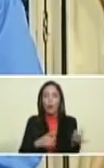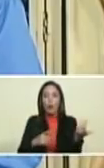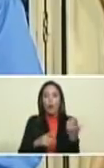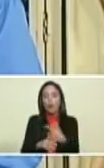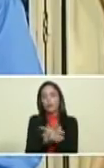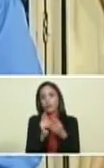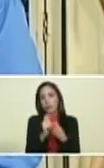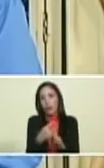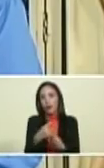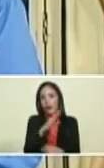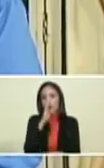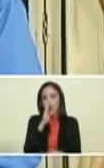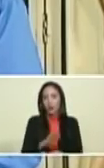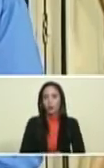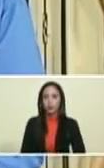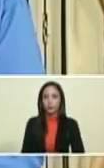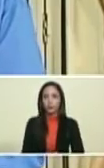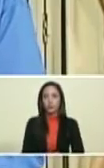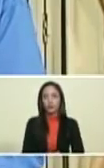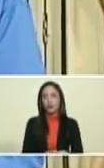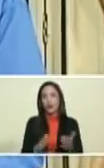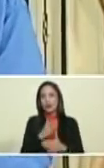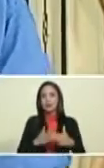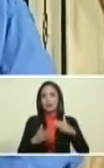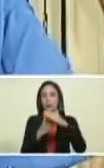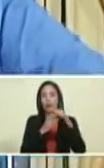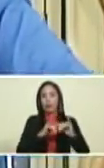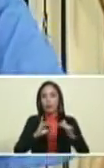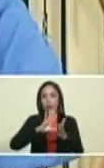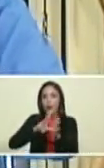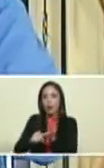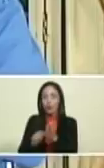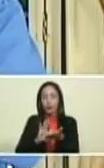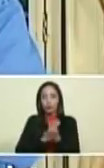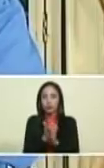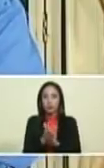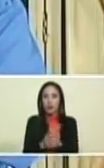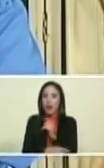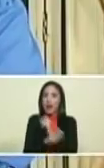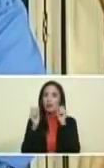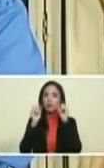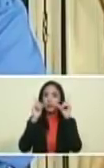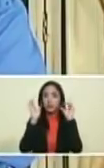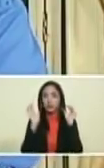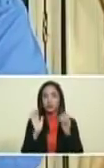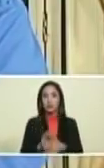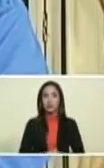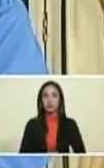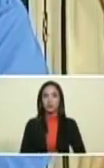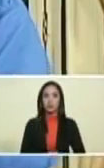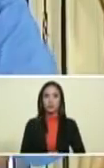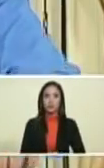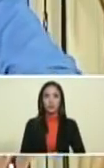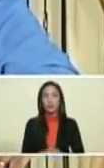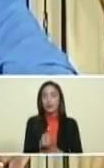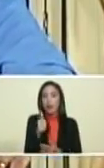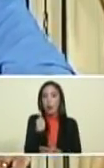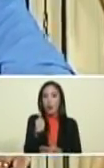política contra el contrabando. Fíjense ustedes, es una sorpresa que le tenía. Es la